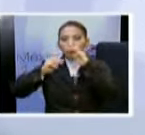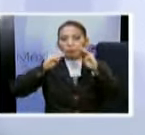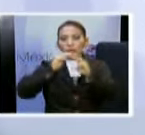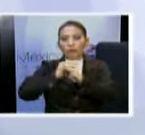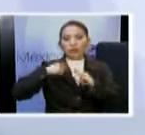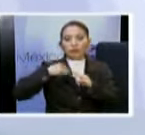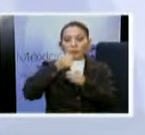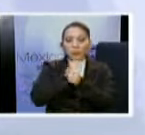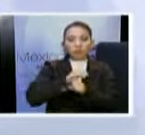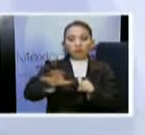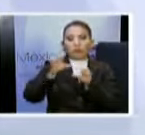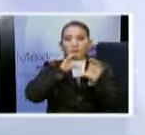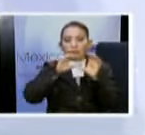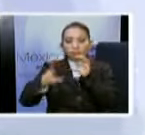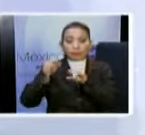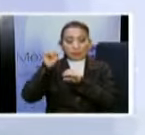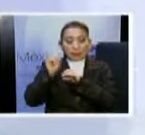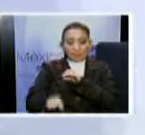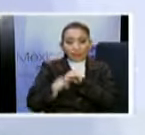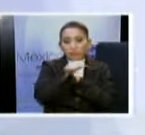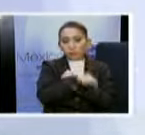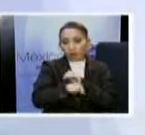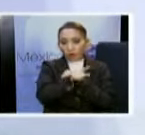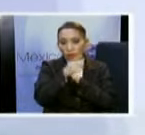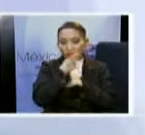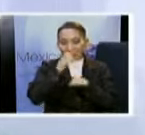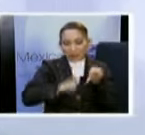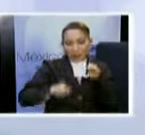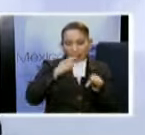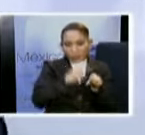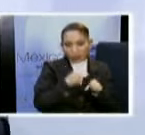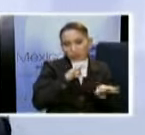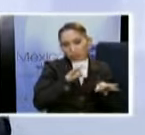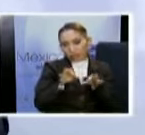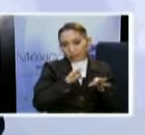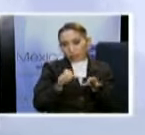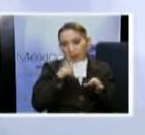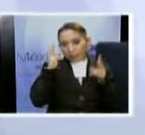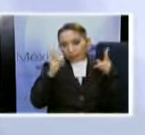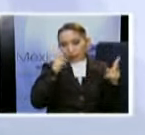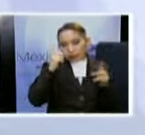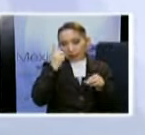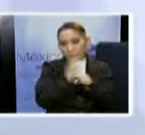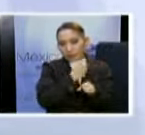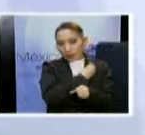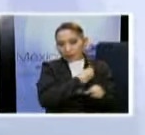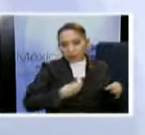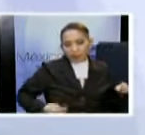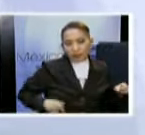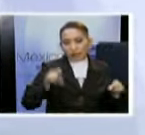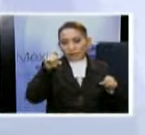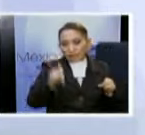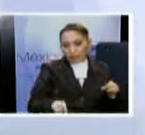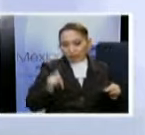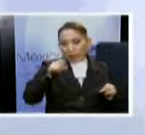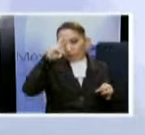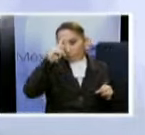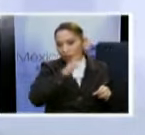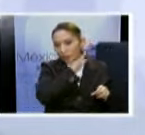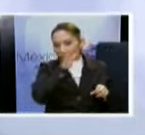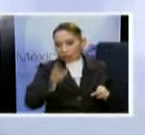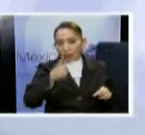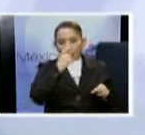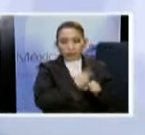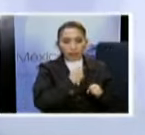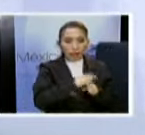Tecnologías de la Información y aunado a esto, como lo mencionó el embajador, se trabaja en la visita del primer ministro de Quebec a México y del premier